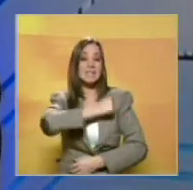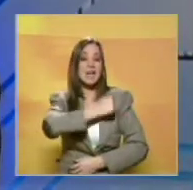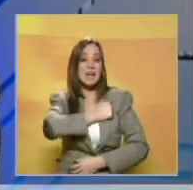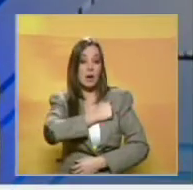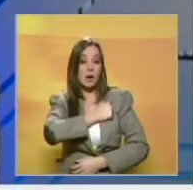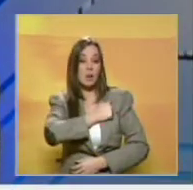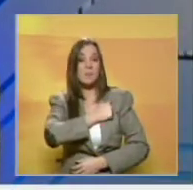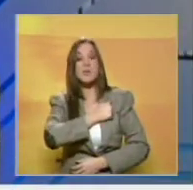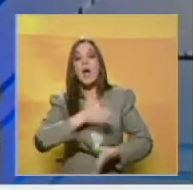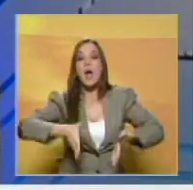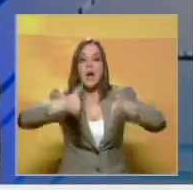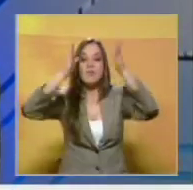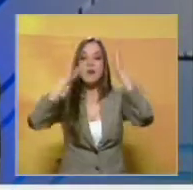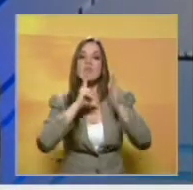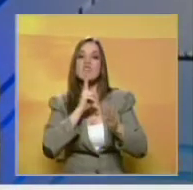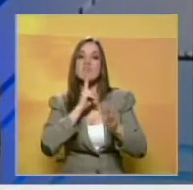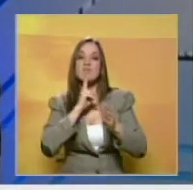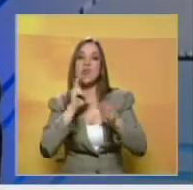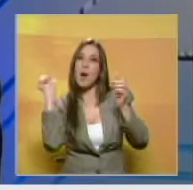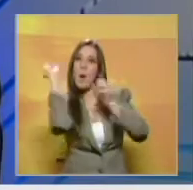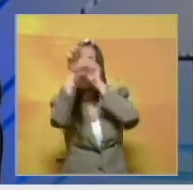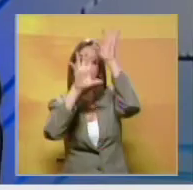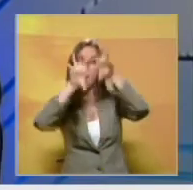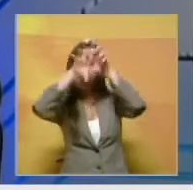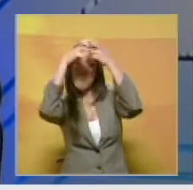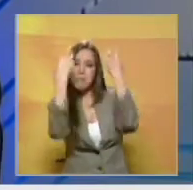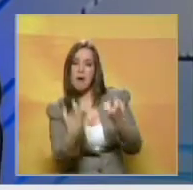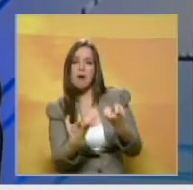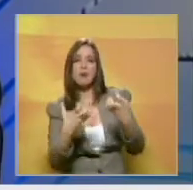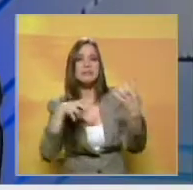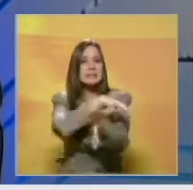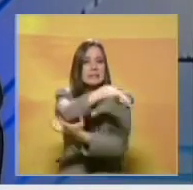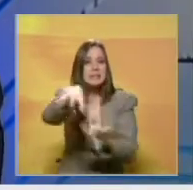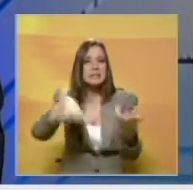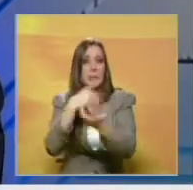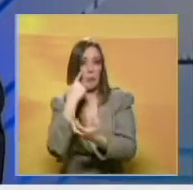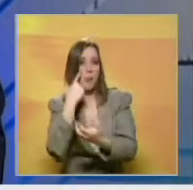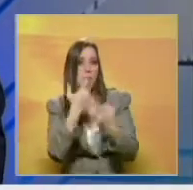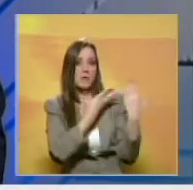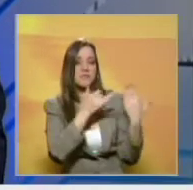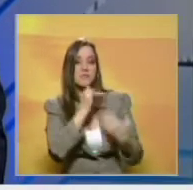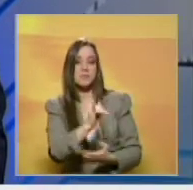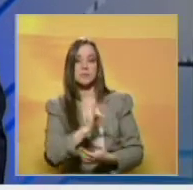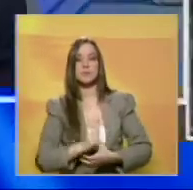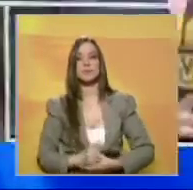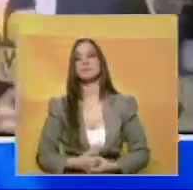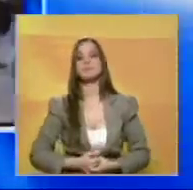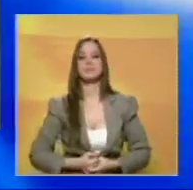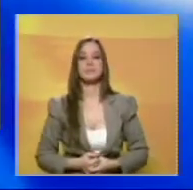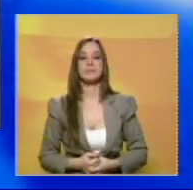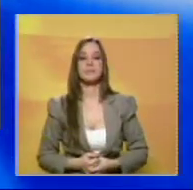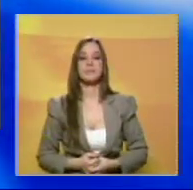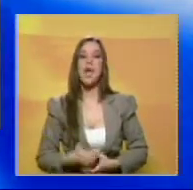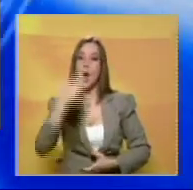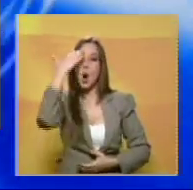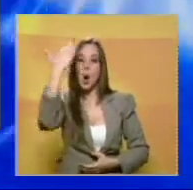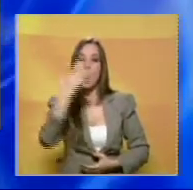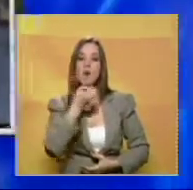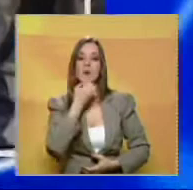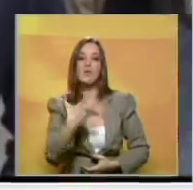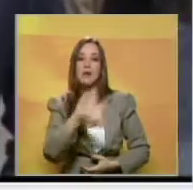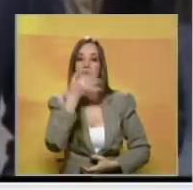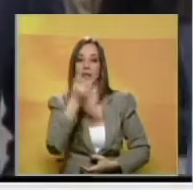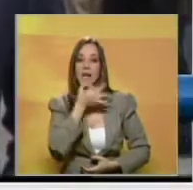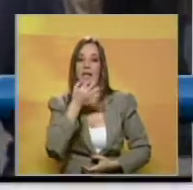La sede del Banco de Venezuela fue destrozada durante los disturbios. Gustavo Gómez Morón nos cuenta. Hola, buenas tardes. Esta